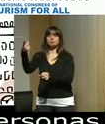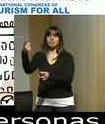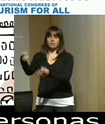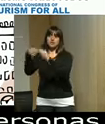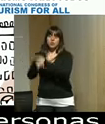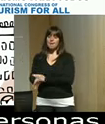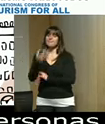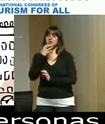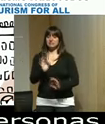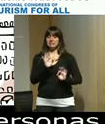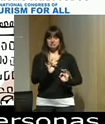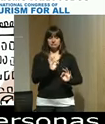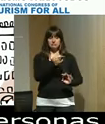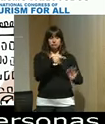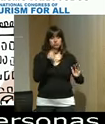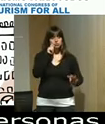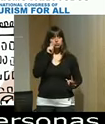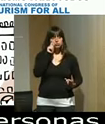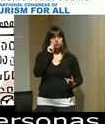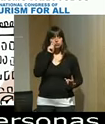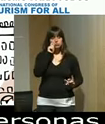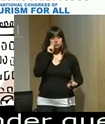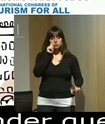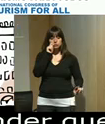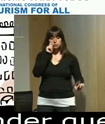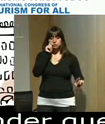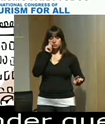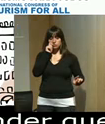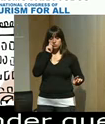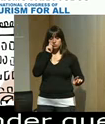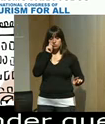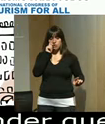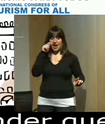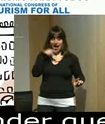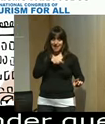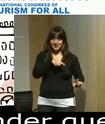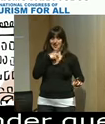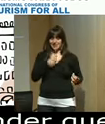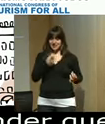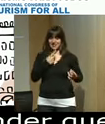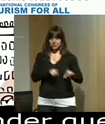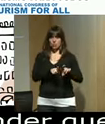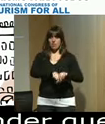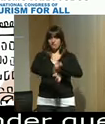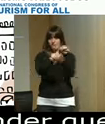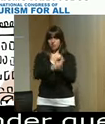turismo, lógicamente, las necesidades en la accesibilidad se referimos a las necesidades de forma integral, ¿no? Desde que la